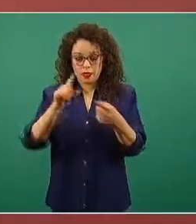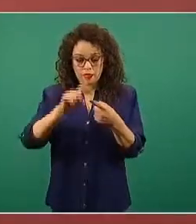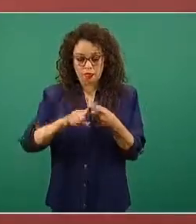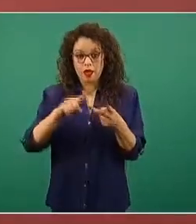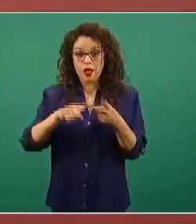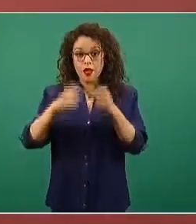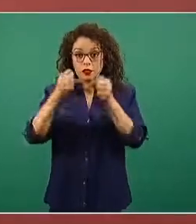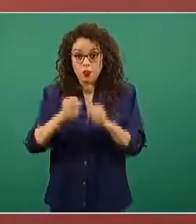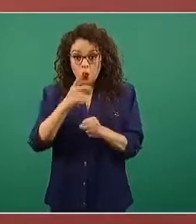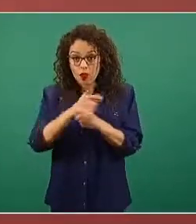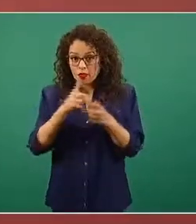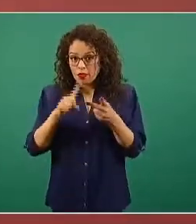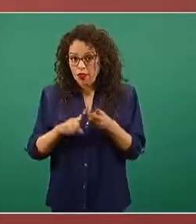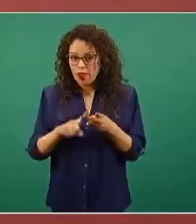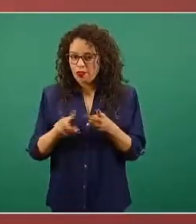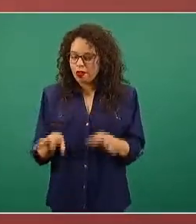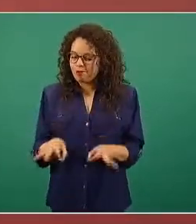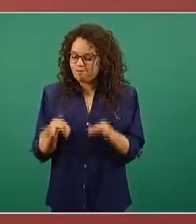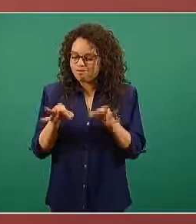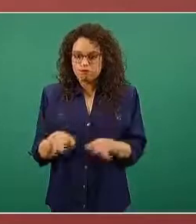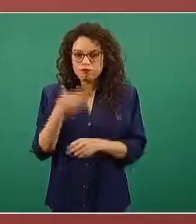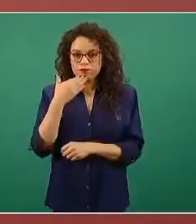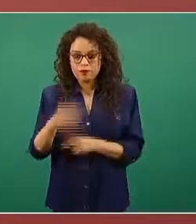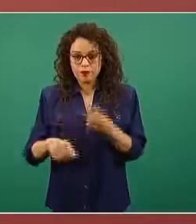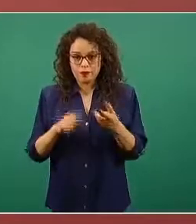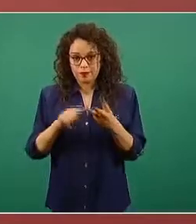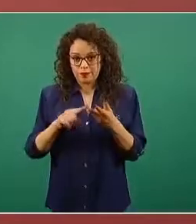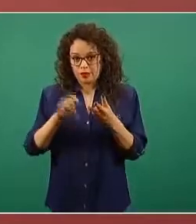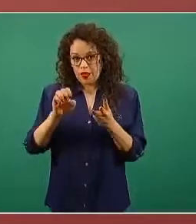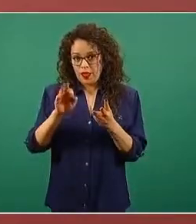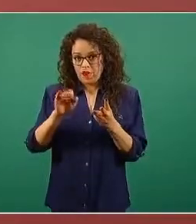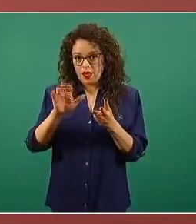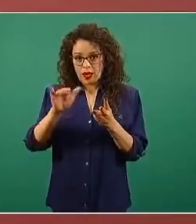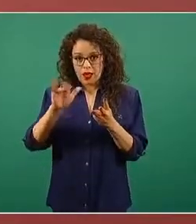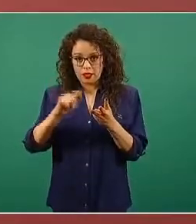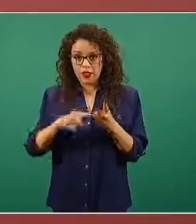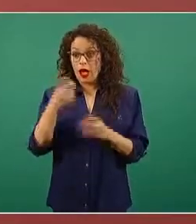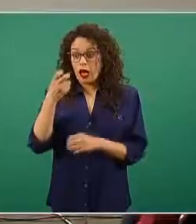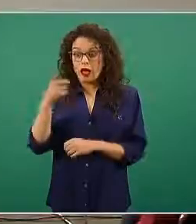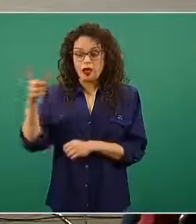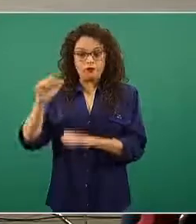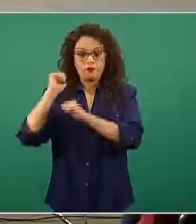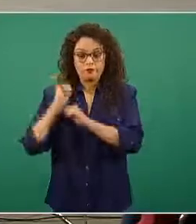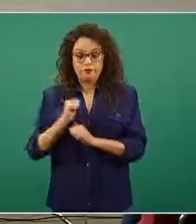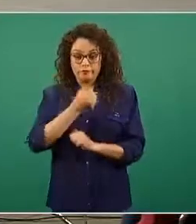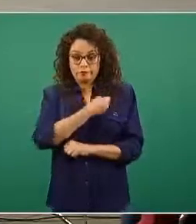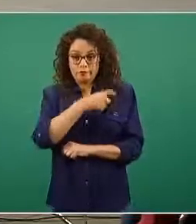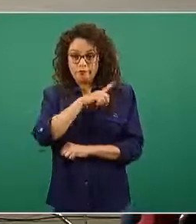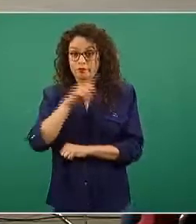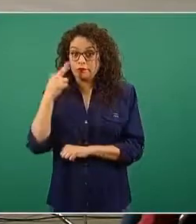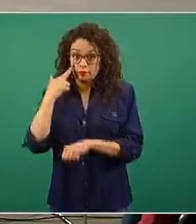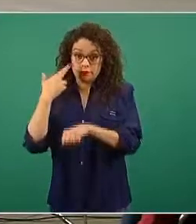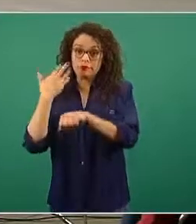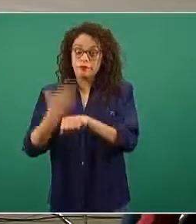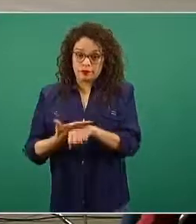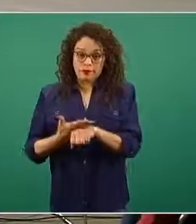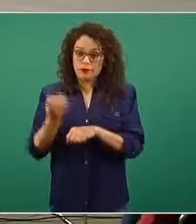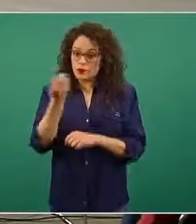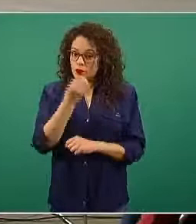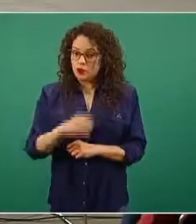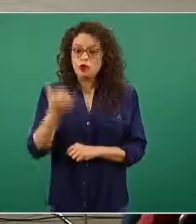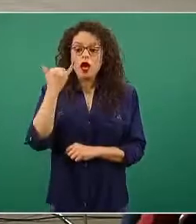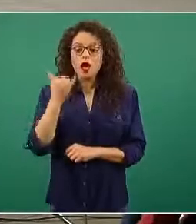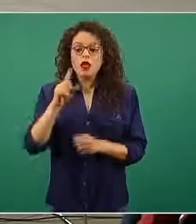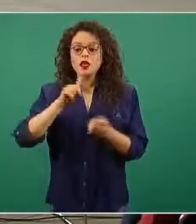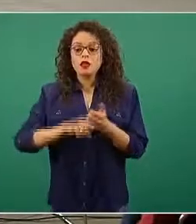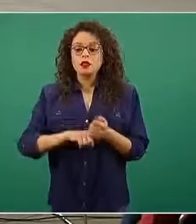Estos son los estándares internacionales de seguridad sanitaria y también están contemplados en la